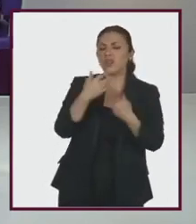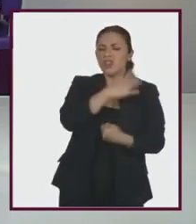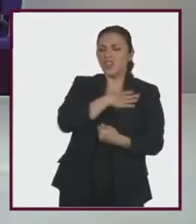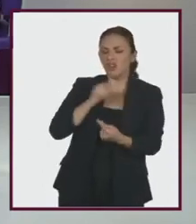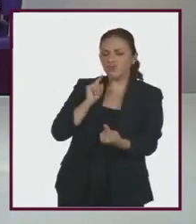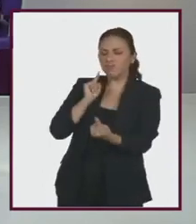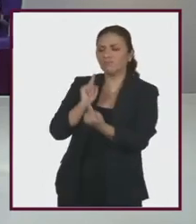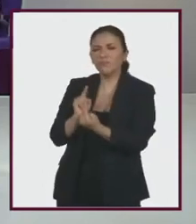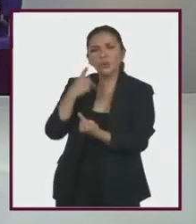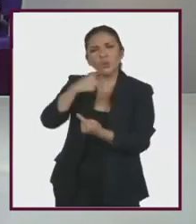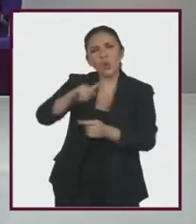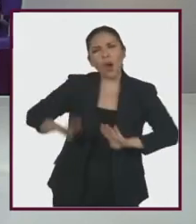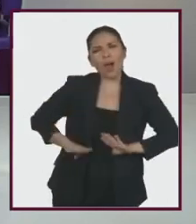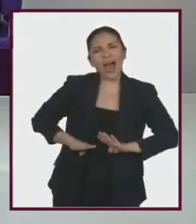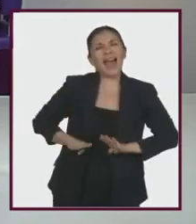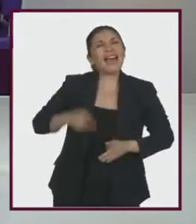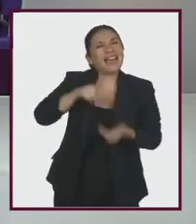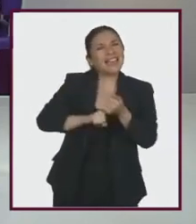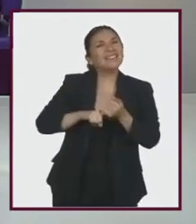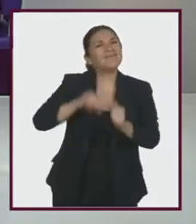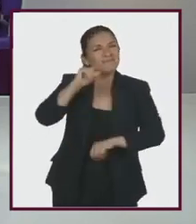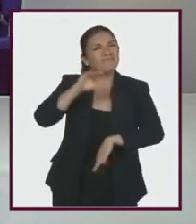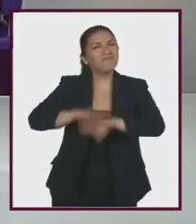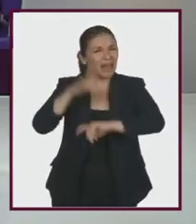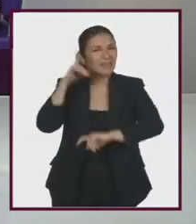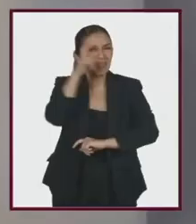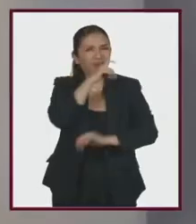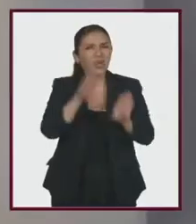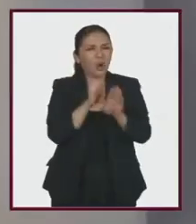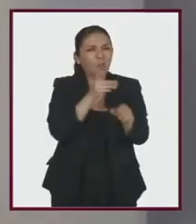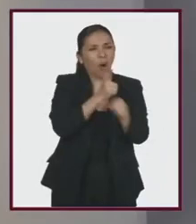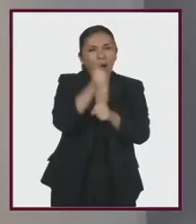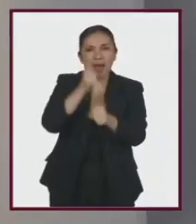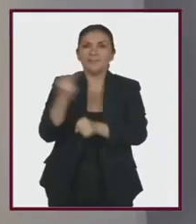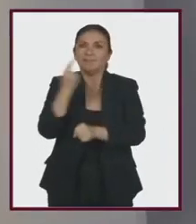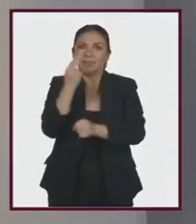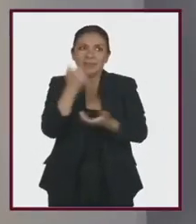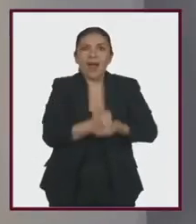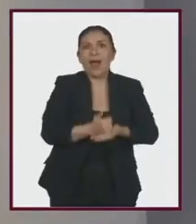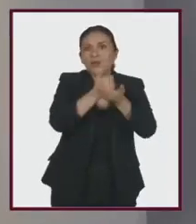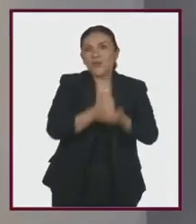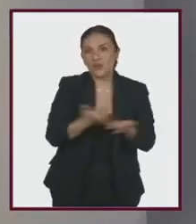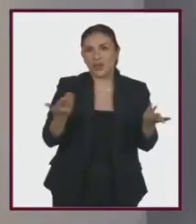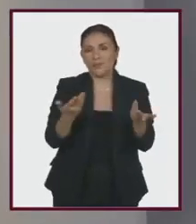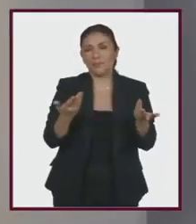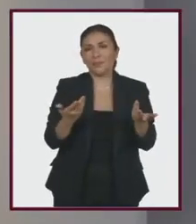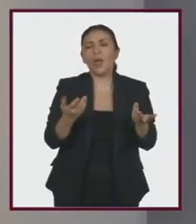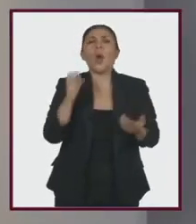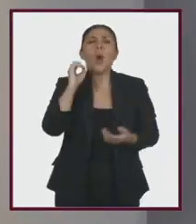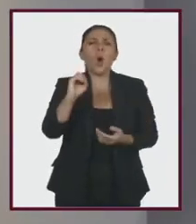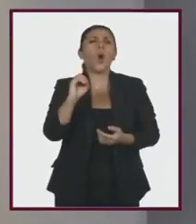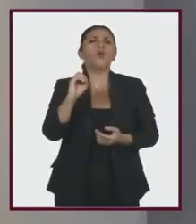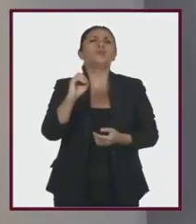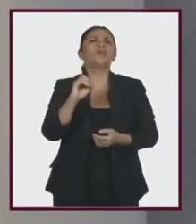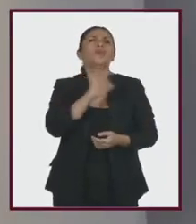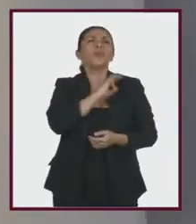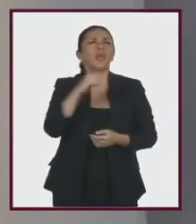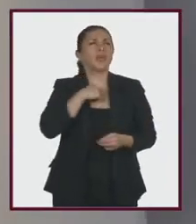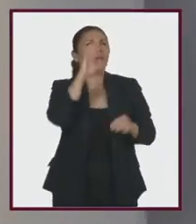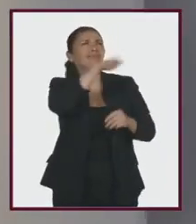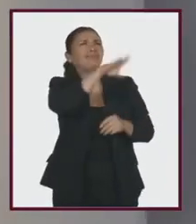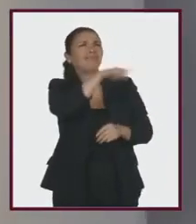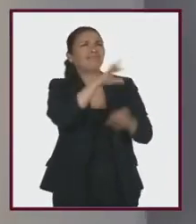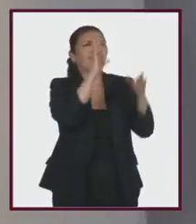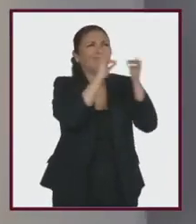una situación más compleja para poder identificar que requiere ayuda. Y a lo mejor podemos no hablar del consumo, podemos hablar de